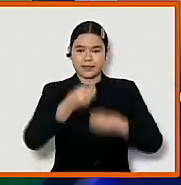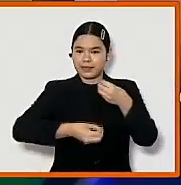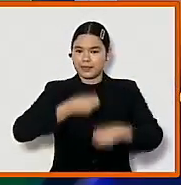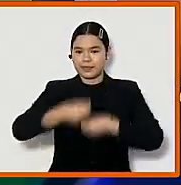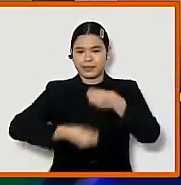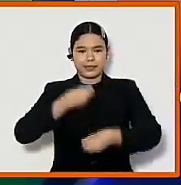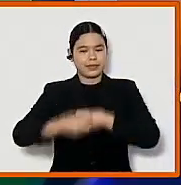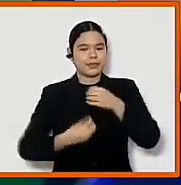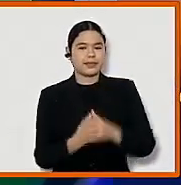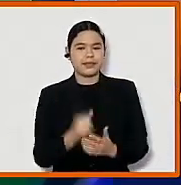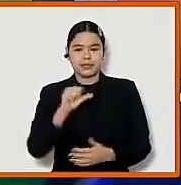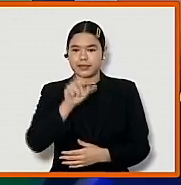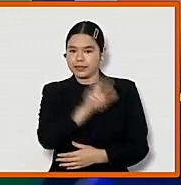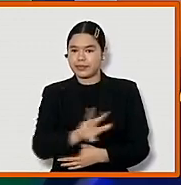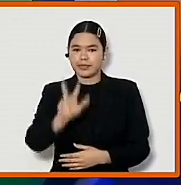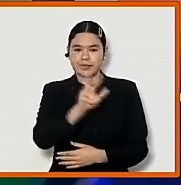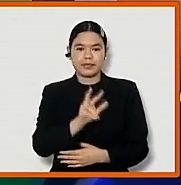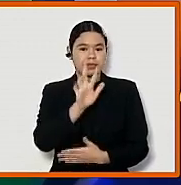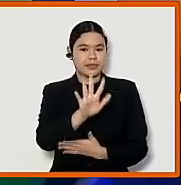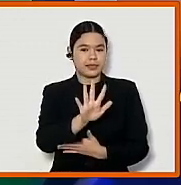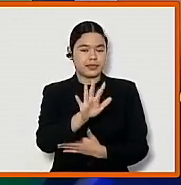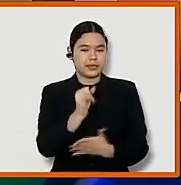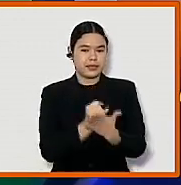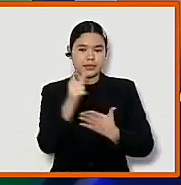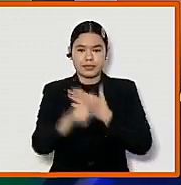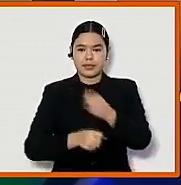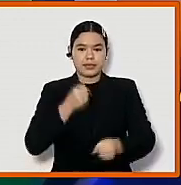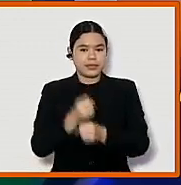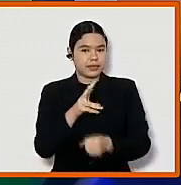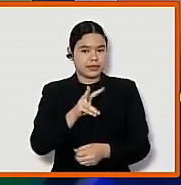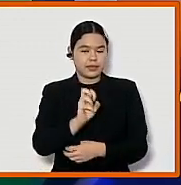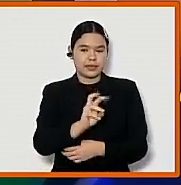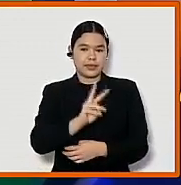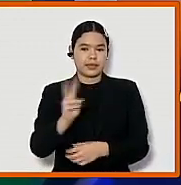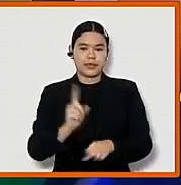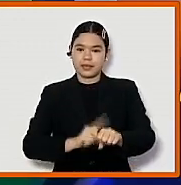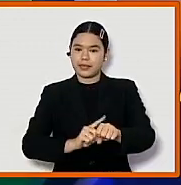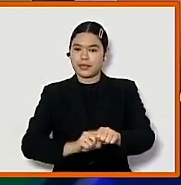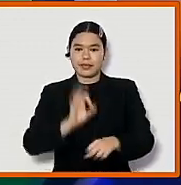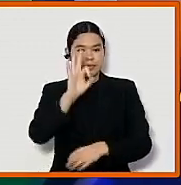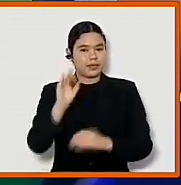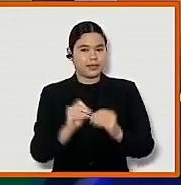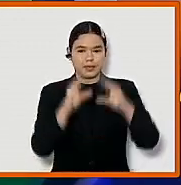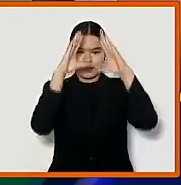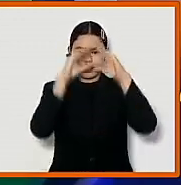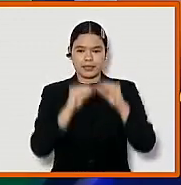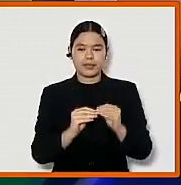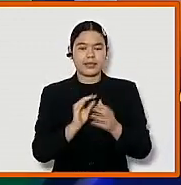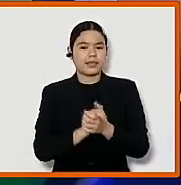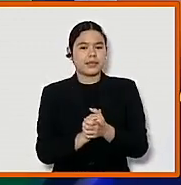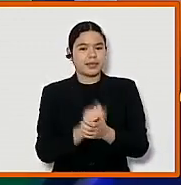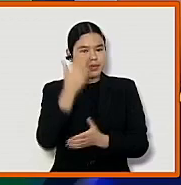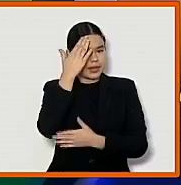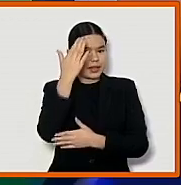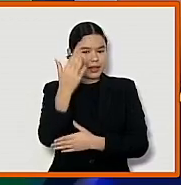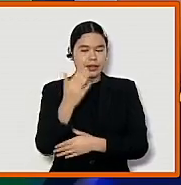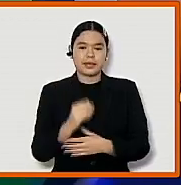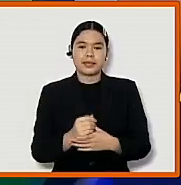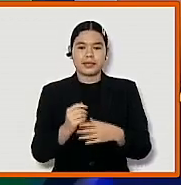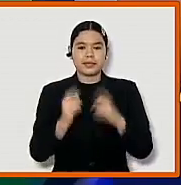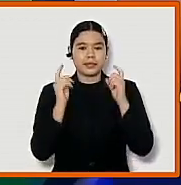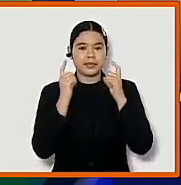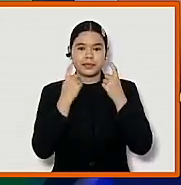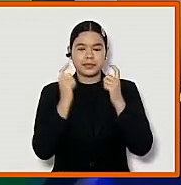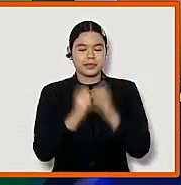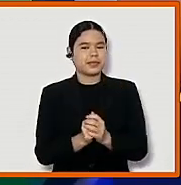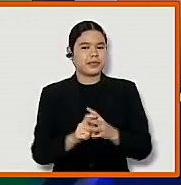sorteo más. Hoy es martes 5 de julio del año 2022, cuando son las 9 en punto de la noche. Te saluda Laisha Serrano.